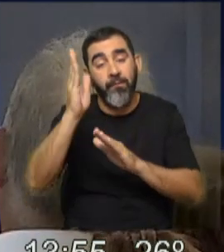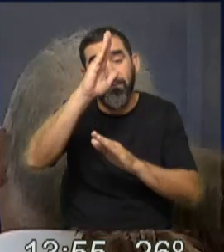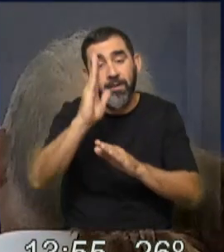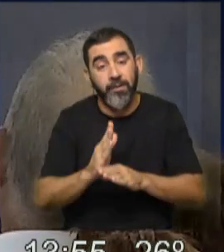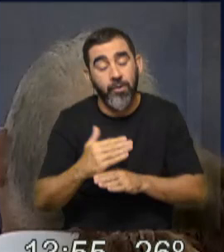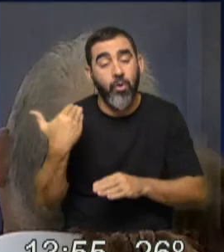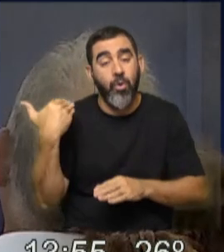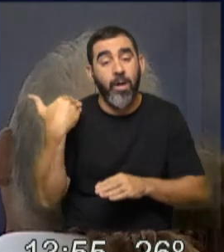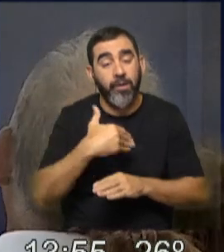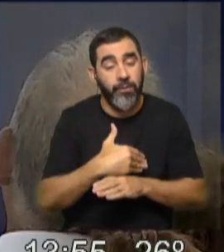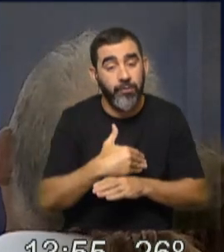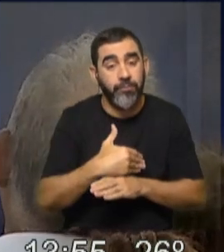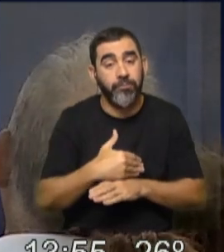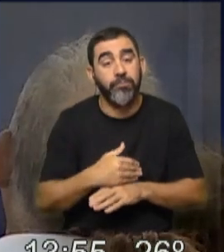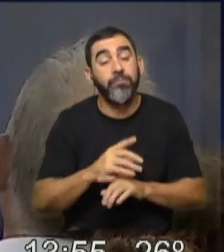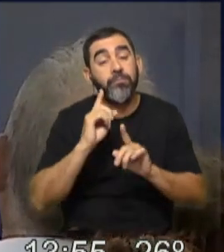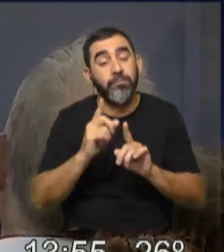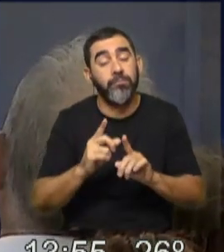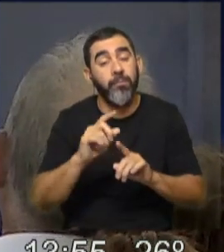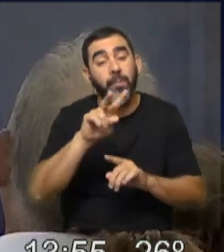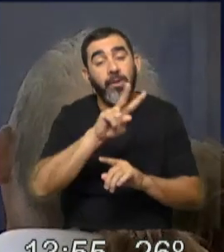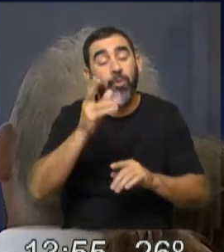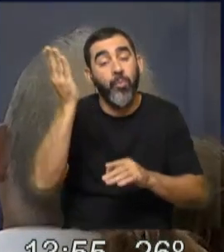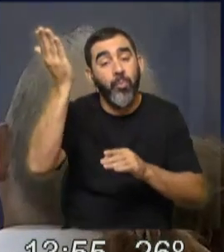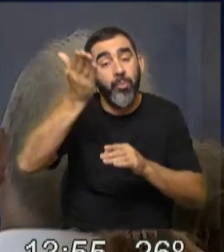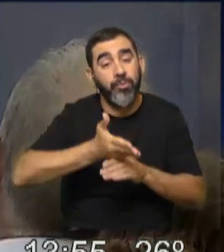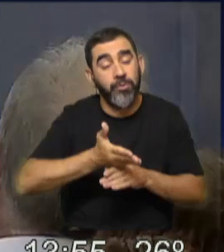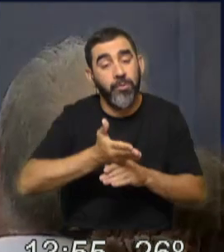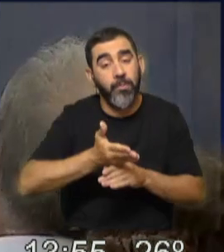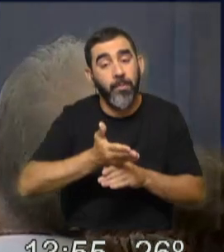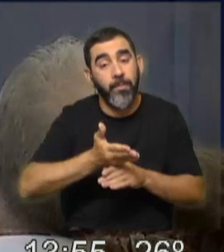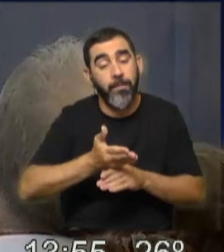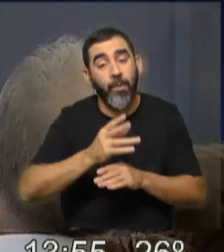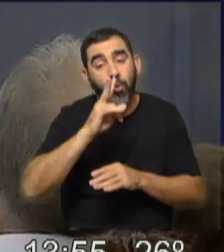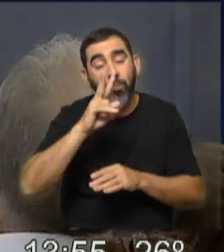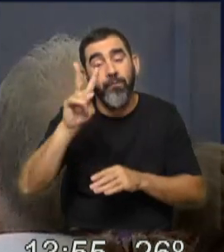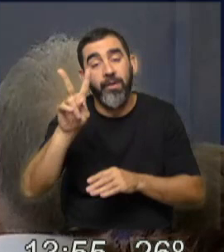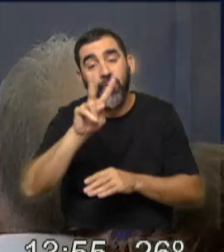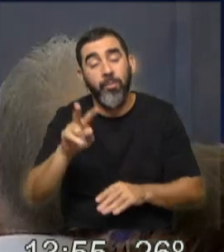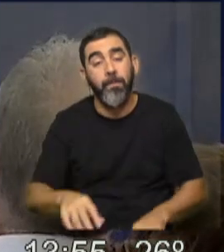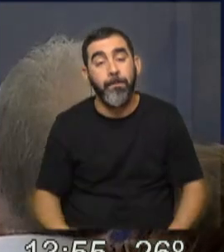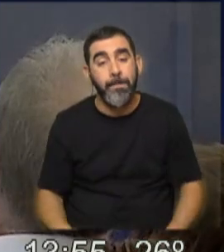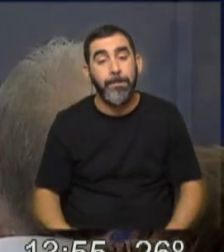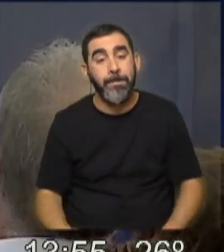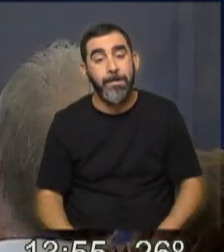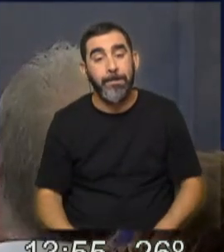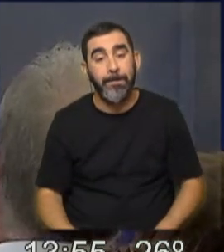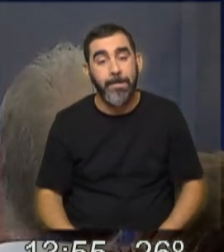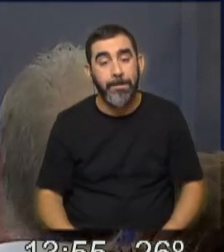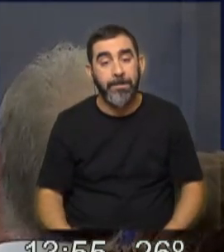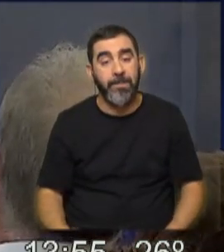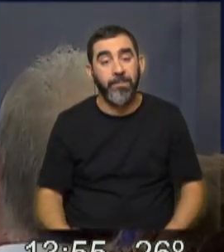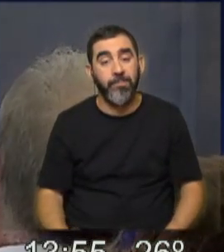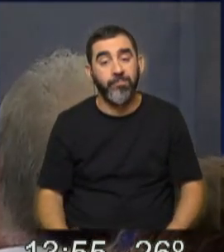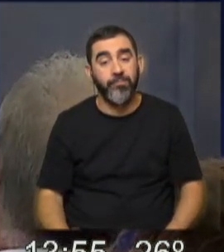brasileños, los argentinos, y representa un 22,4% en 2022. Viera en